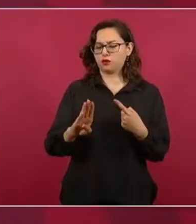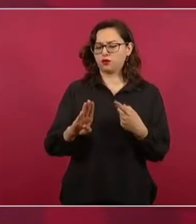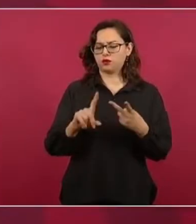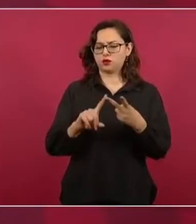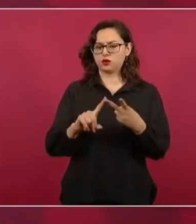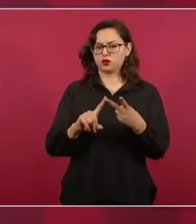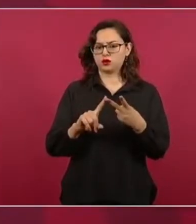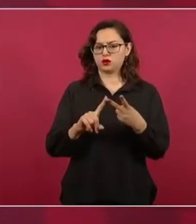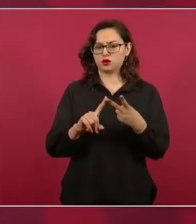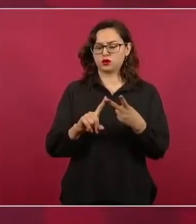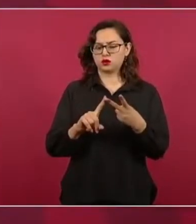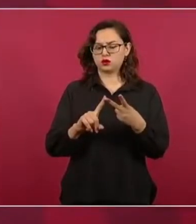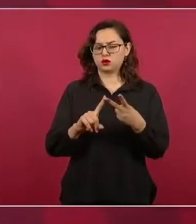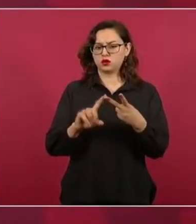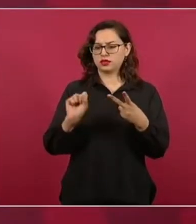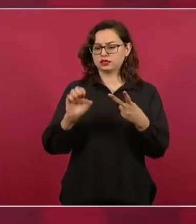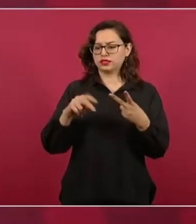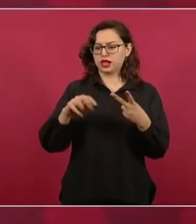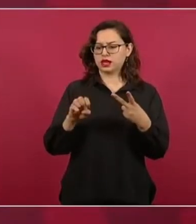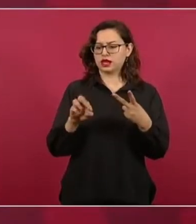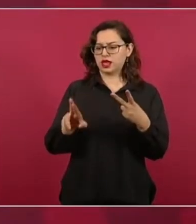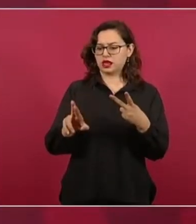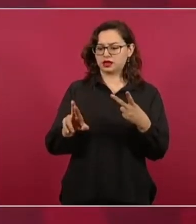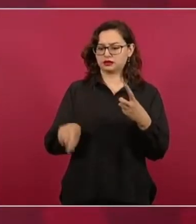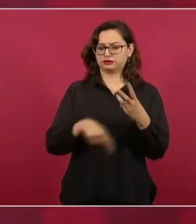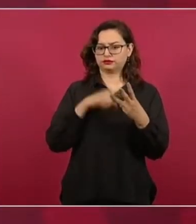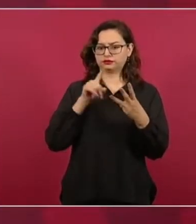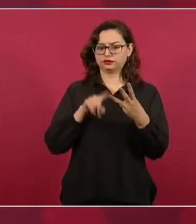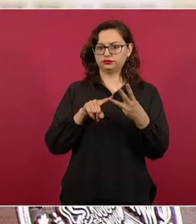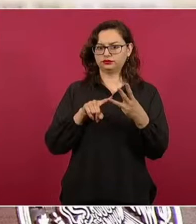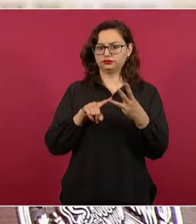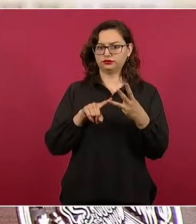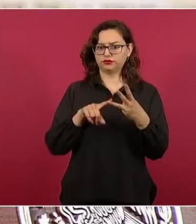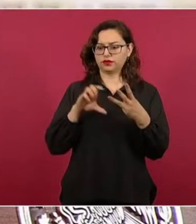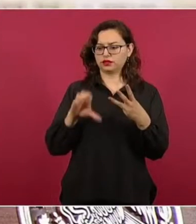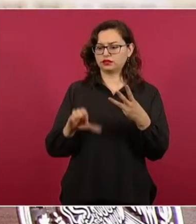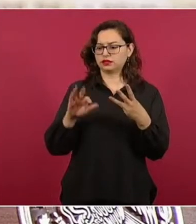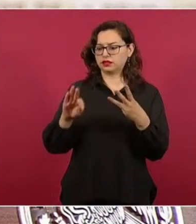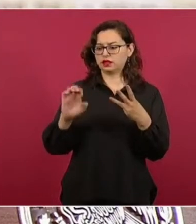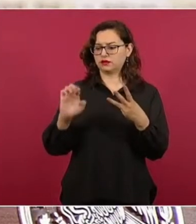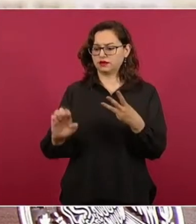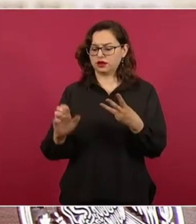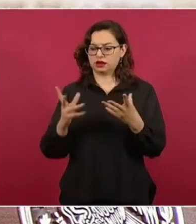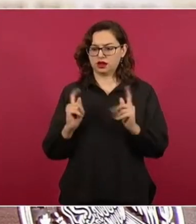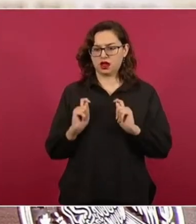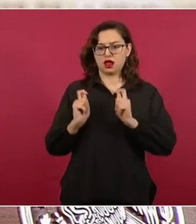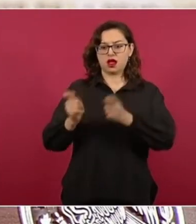la Secretaría de Energía y la Comisión Federal de